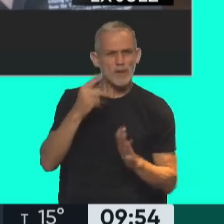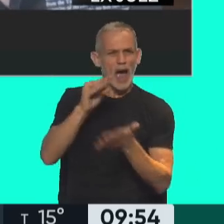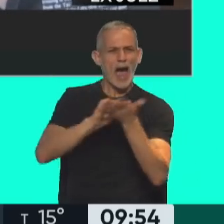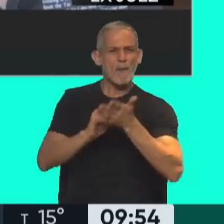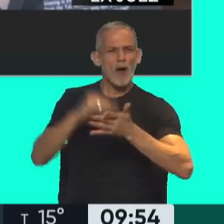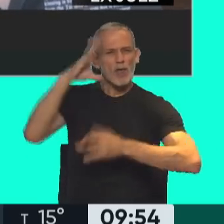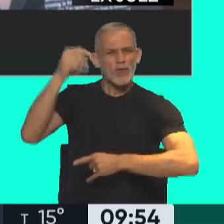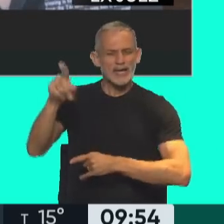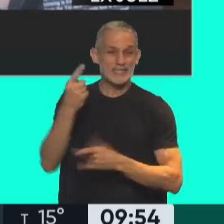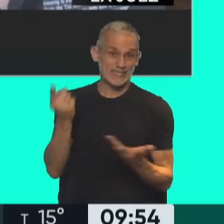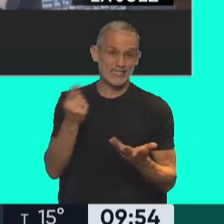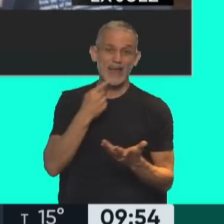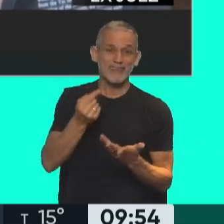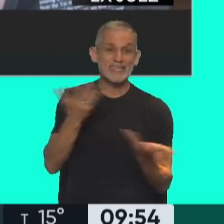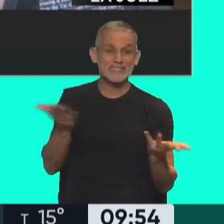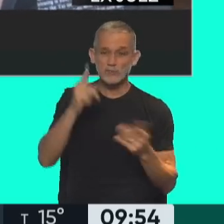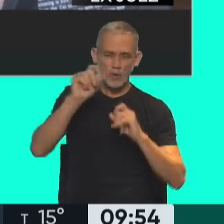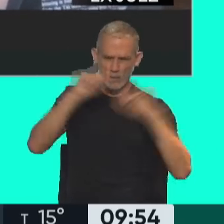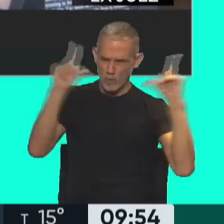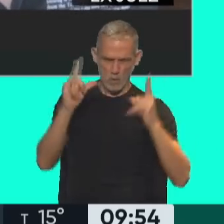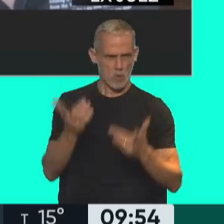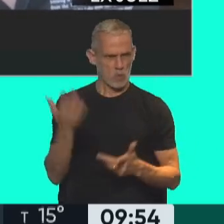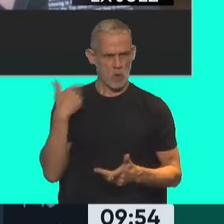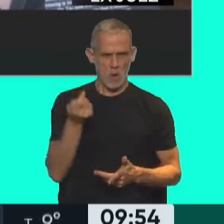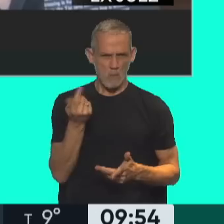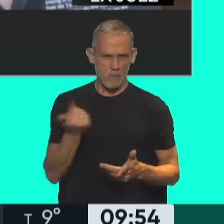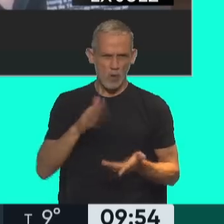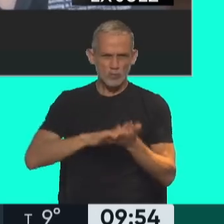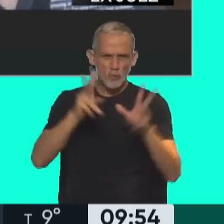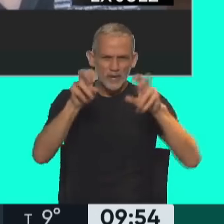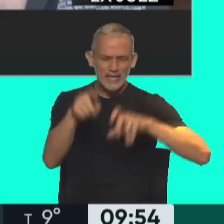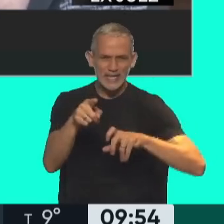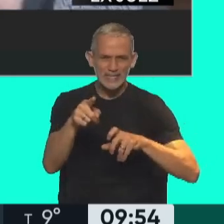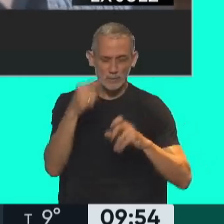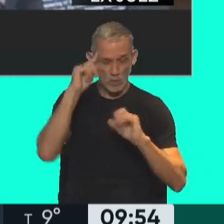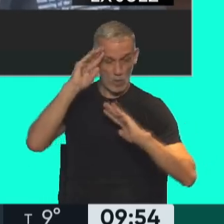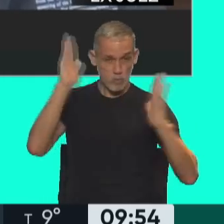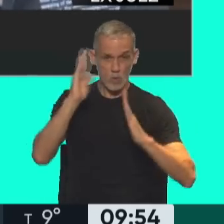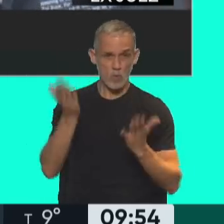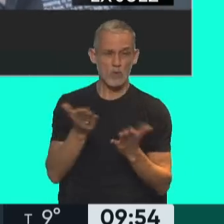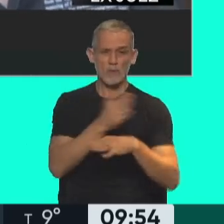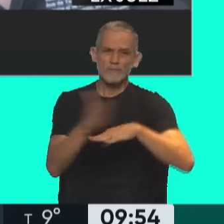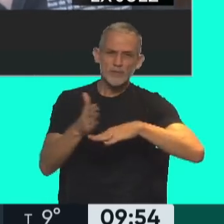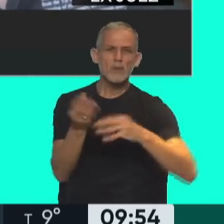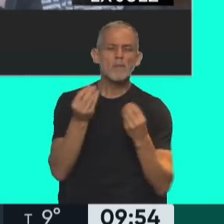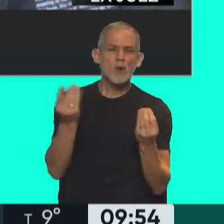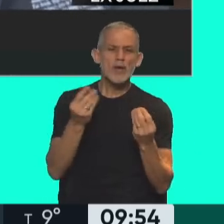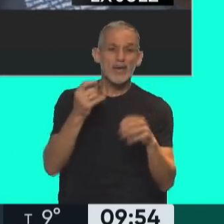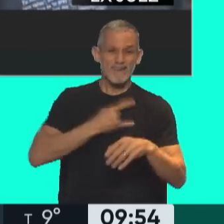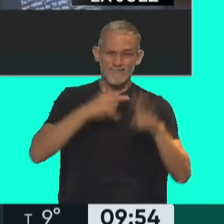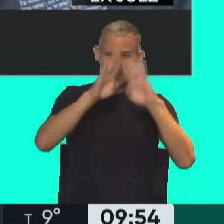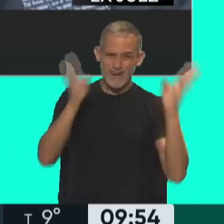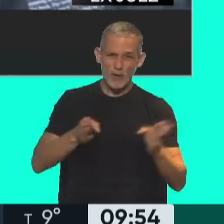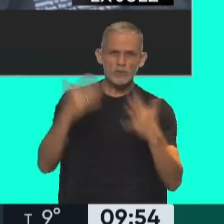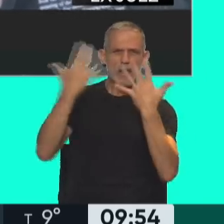de cristina fernández de kirchner sorprendido hace pocos días sobre todo estaba conmocionado porque porque la facultad nos